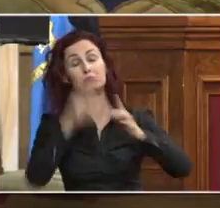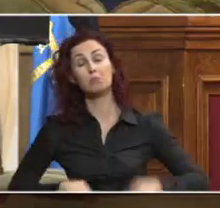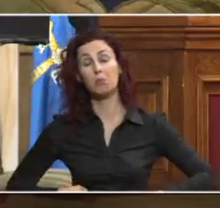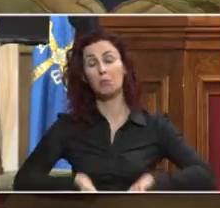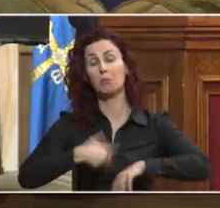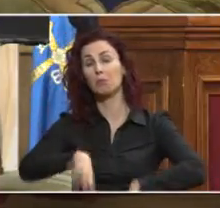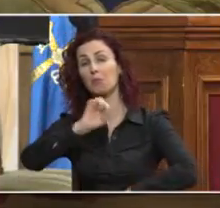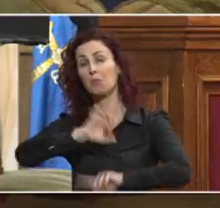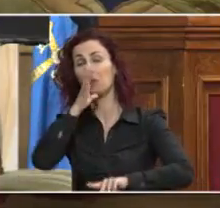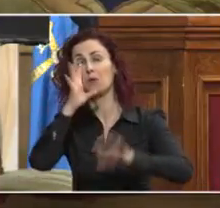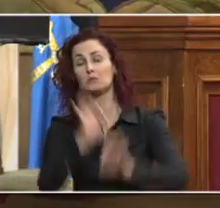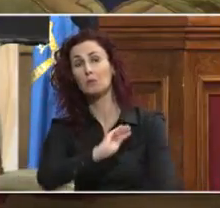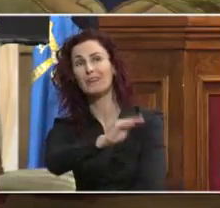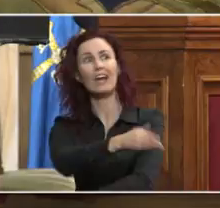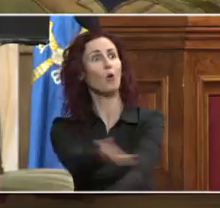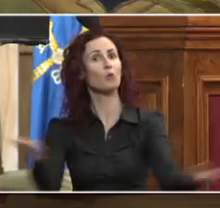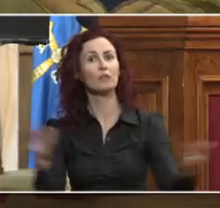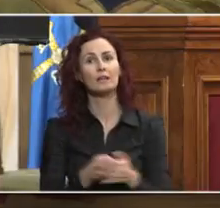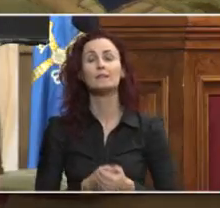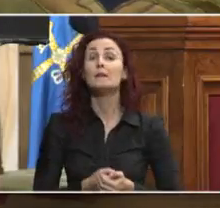nadie entiende, al menos si se pregunta en público.